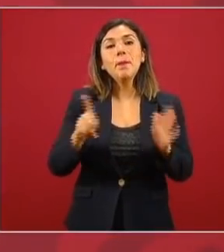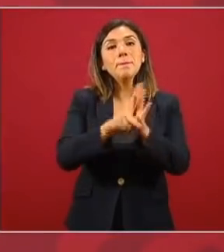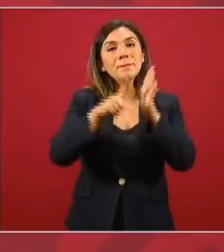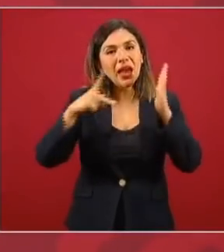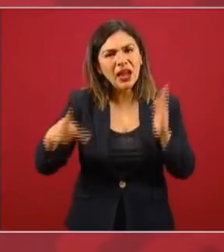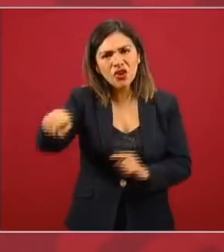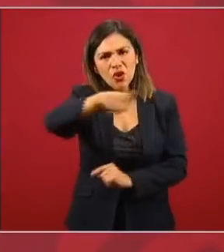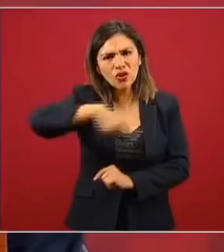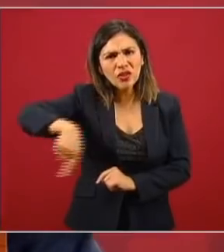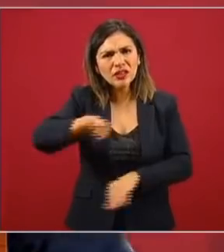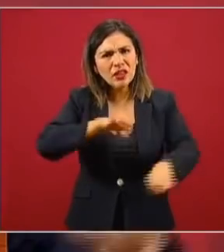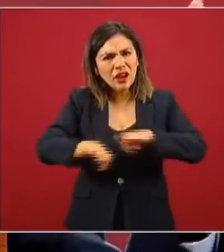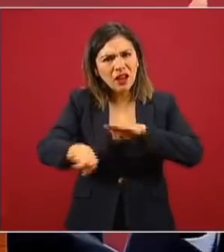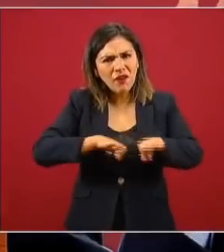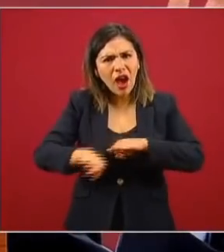periodistas,